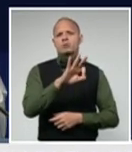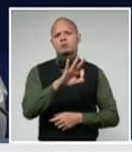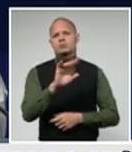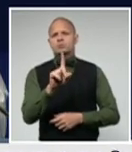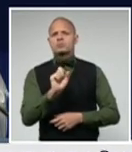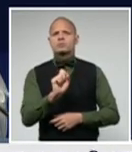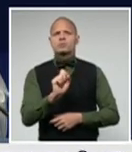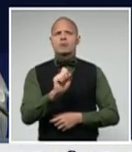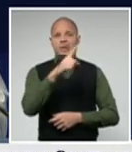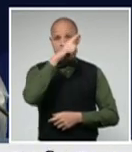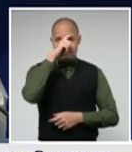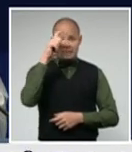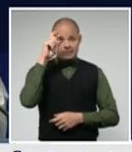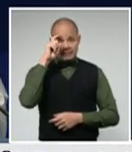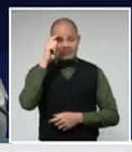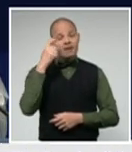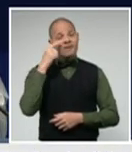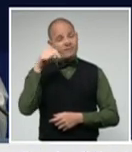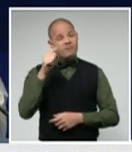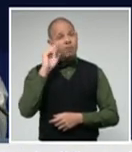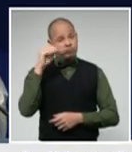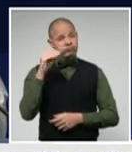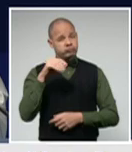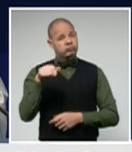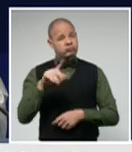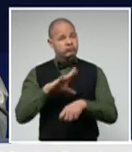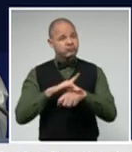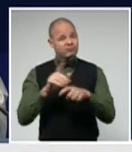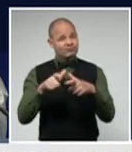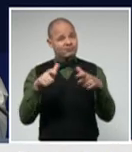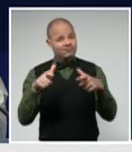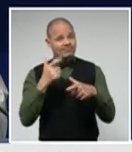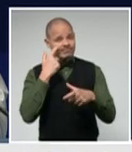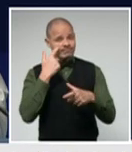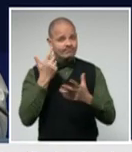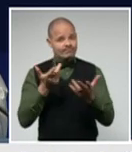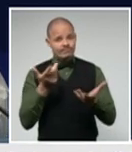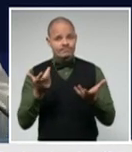Santi Espíritu, que como vemos está presentando una